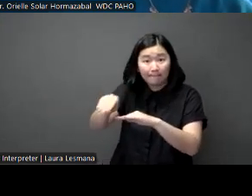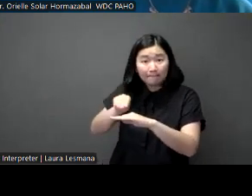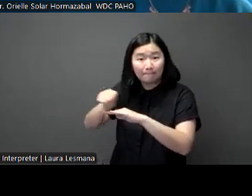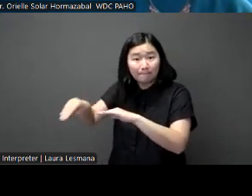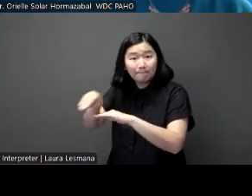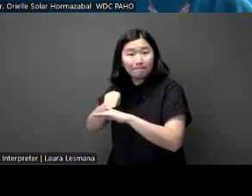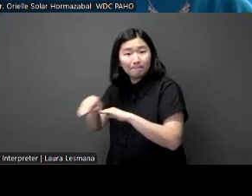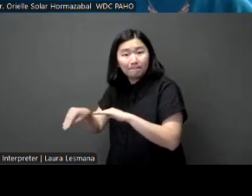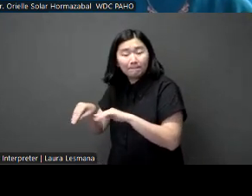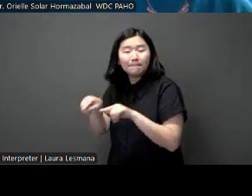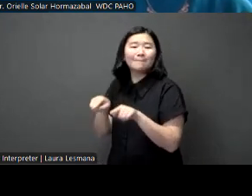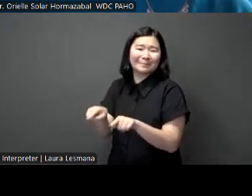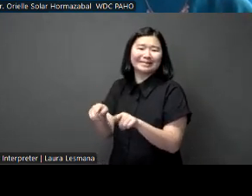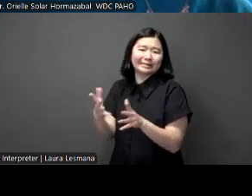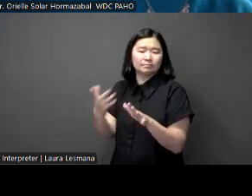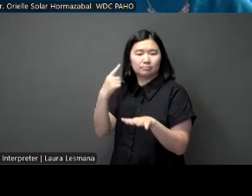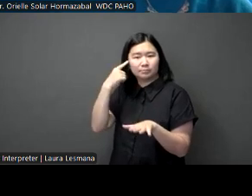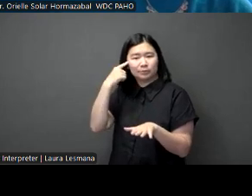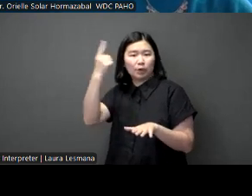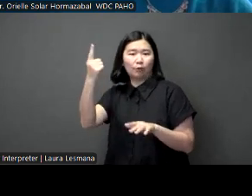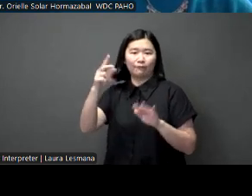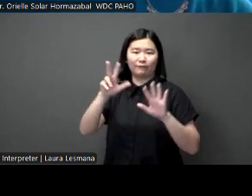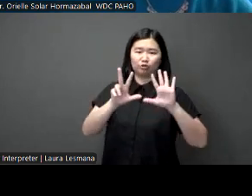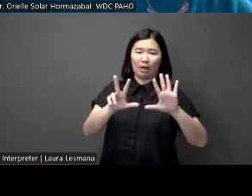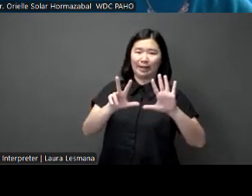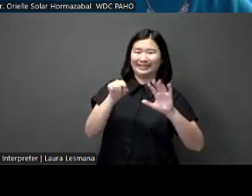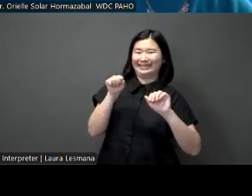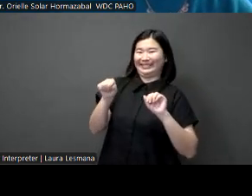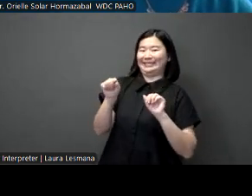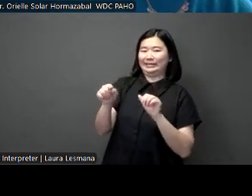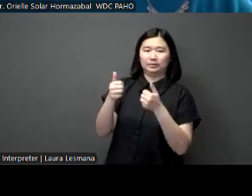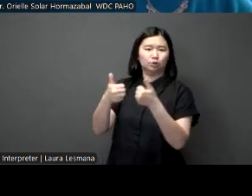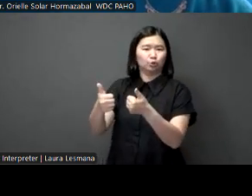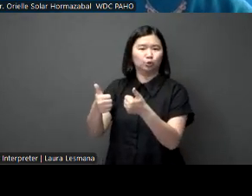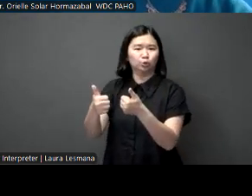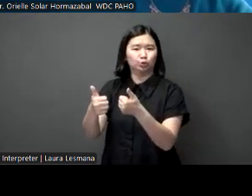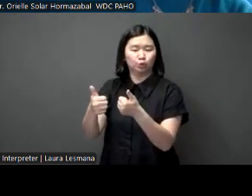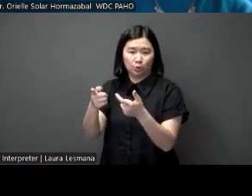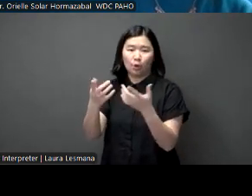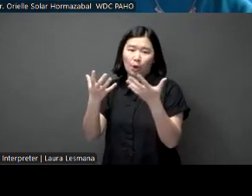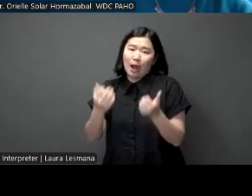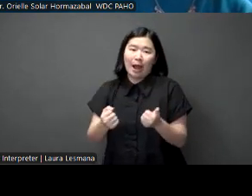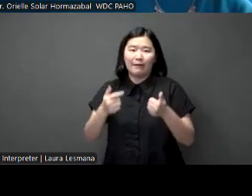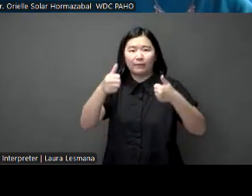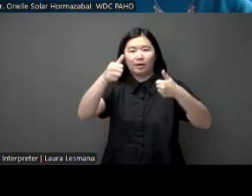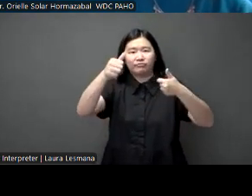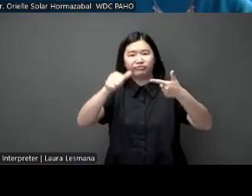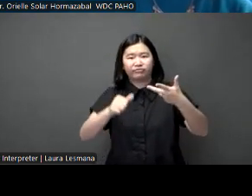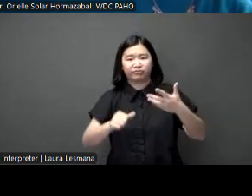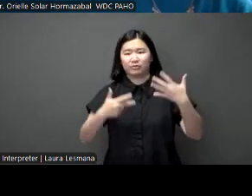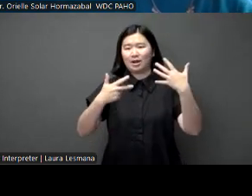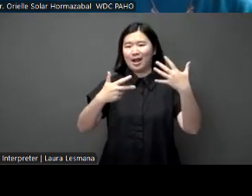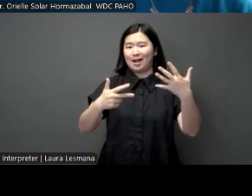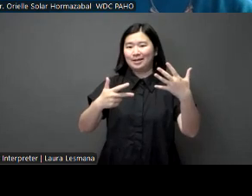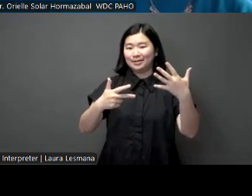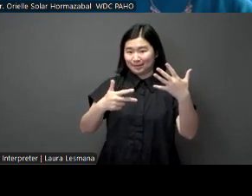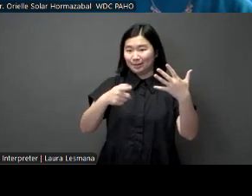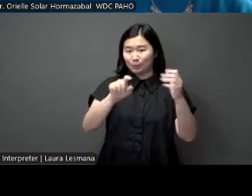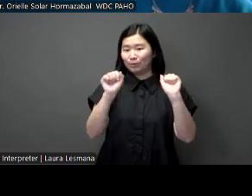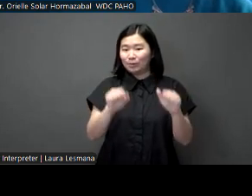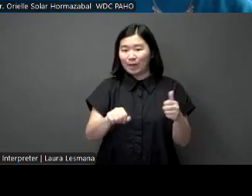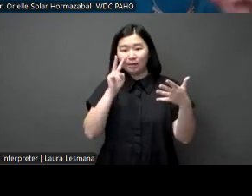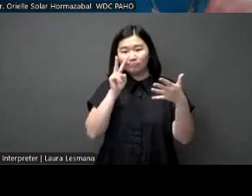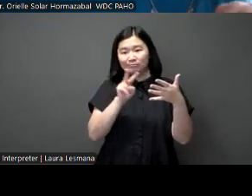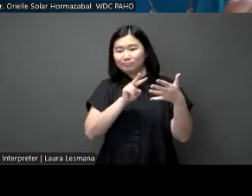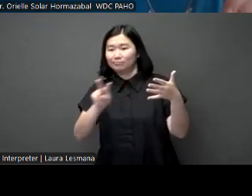del programa, de una estrategia o de un plan que quiera desarrollarse. Después se centra en tratar de entender por qué